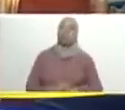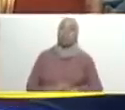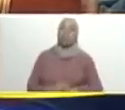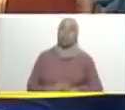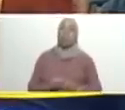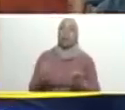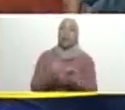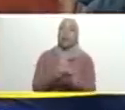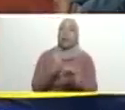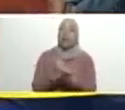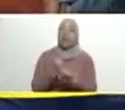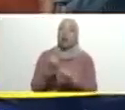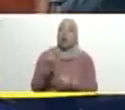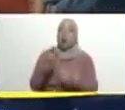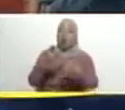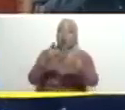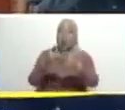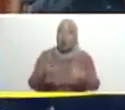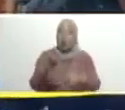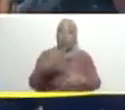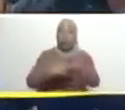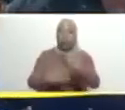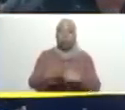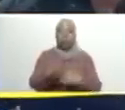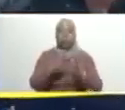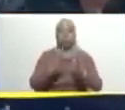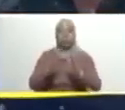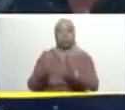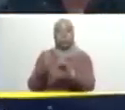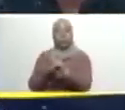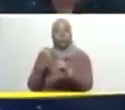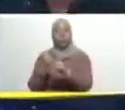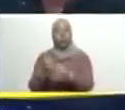Trabajo compartido y el desarrollo común